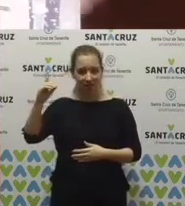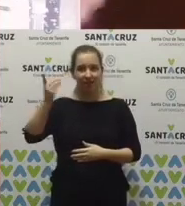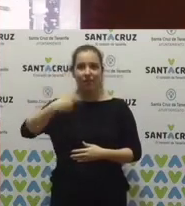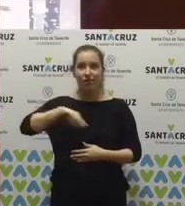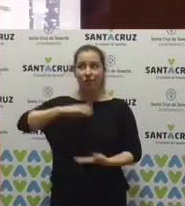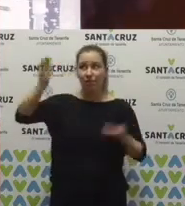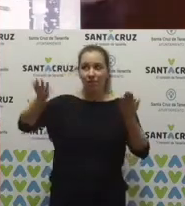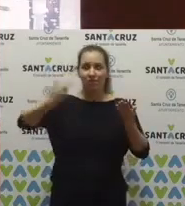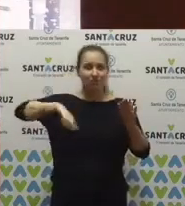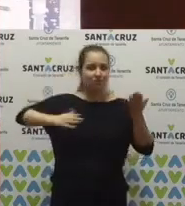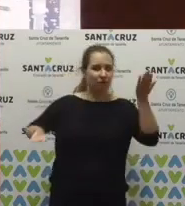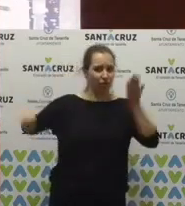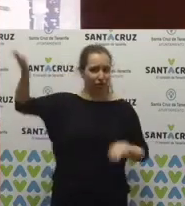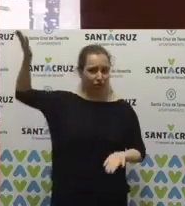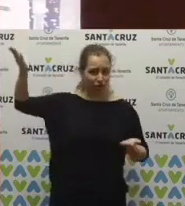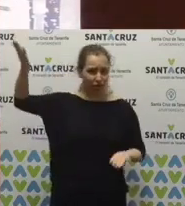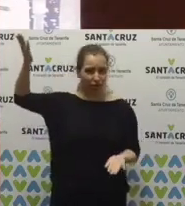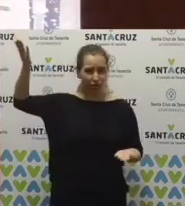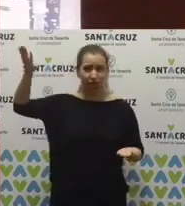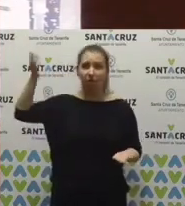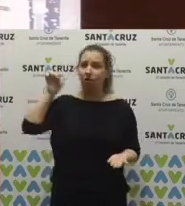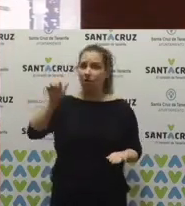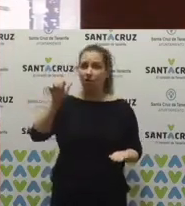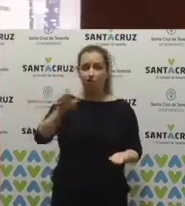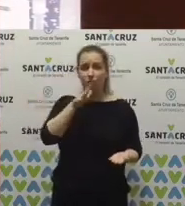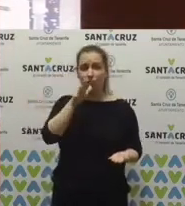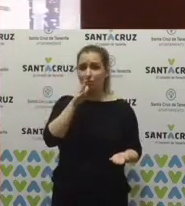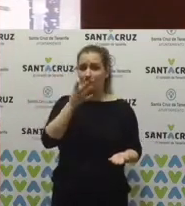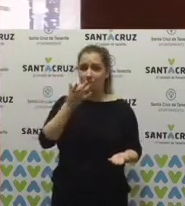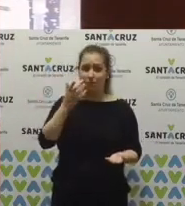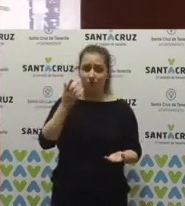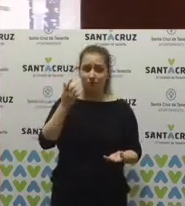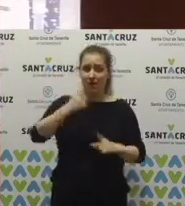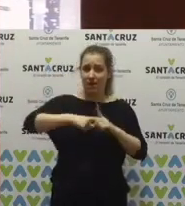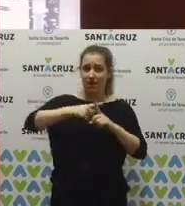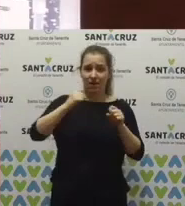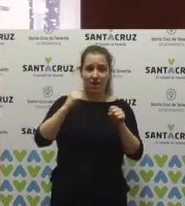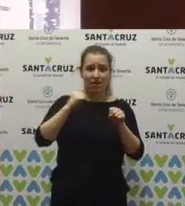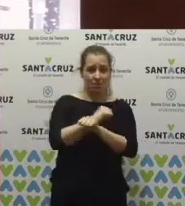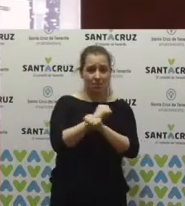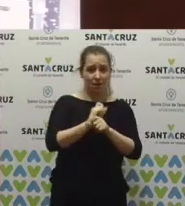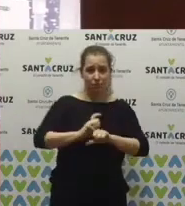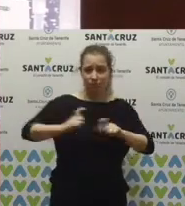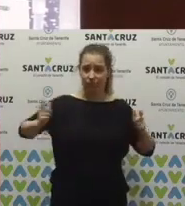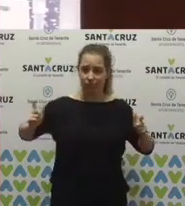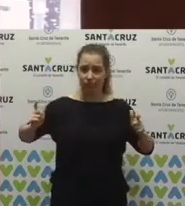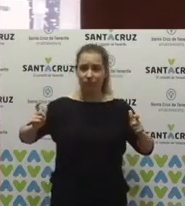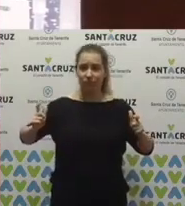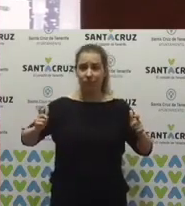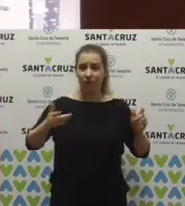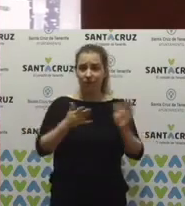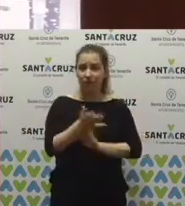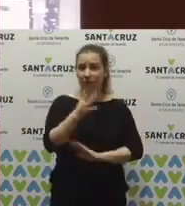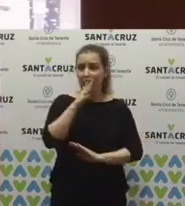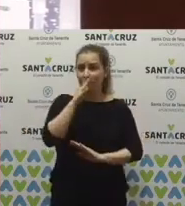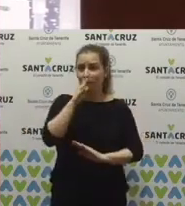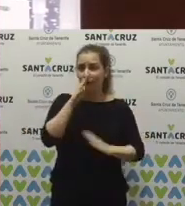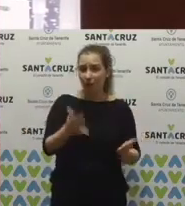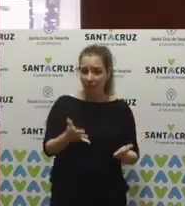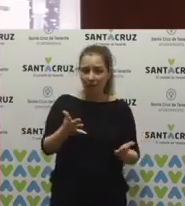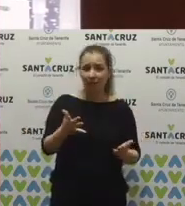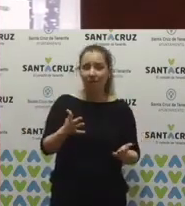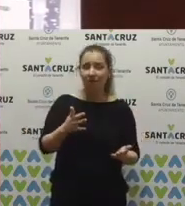hagan una de las cuestiones que explican nuestros altos niveles de desempleo pero en fin quiero decir que la gente oye permanentemente el mensaje de que hay